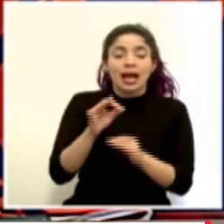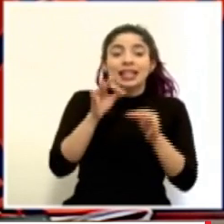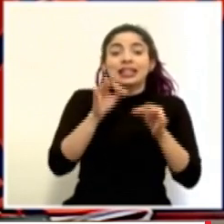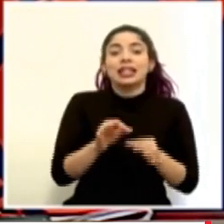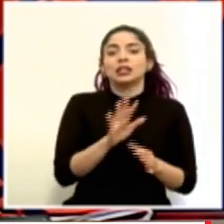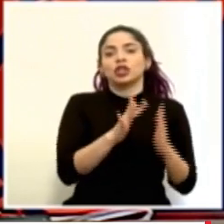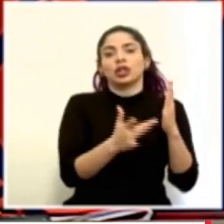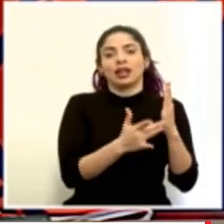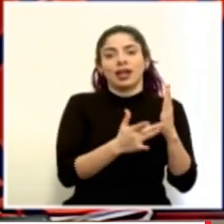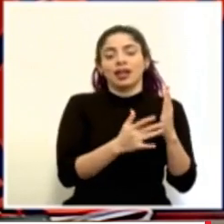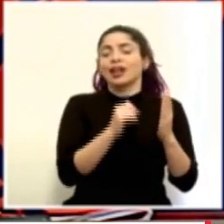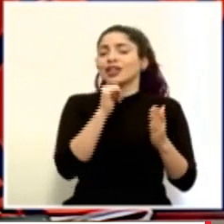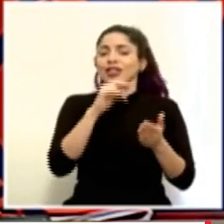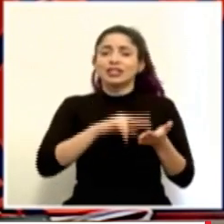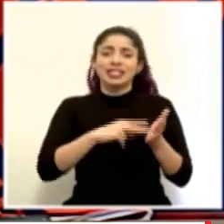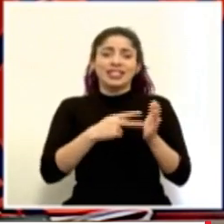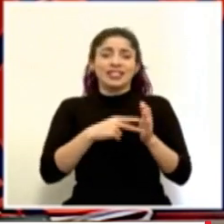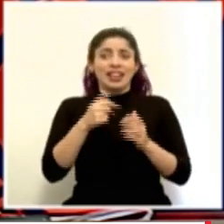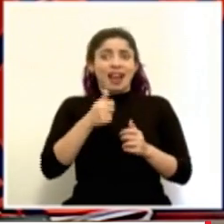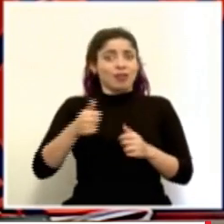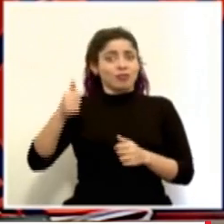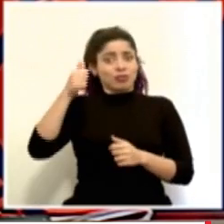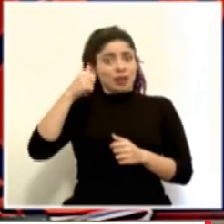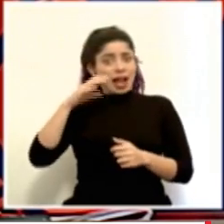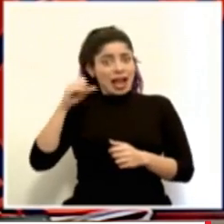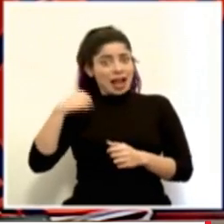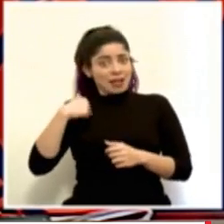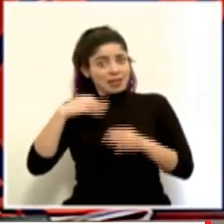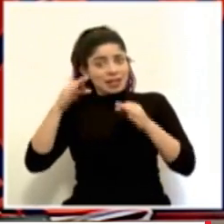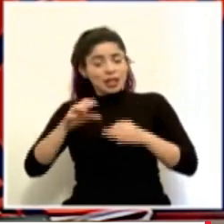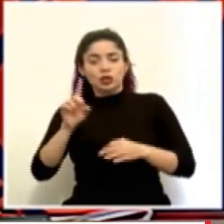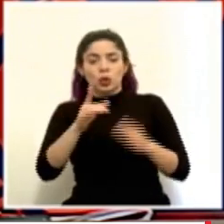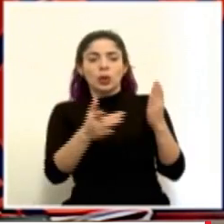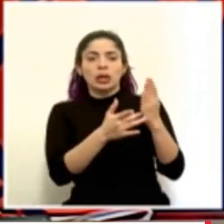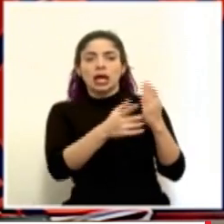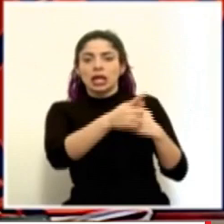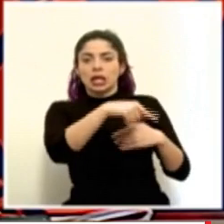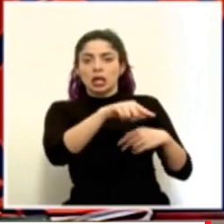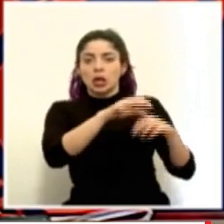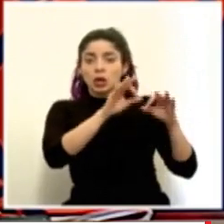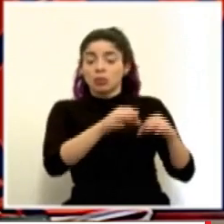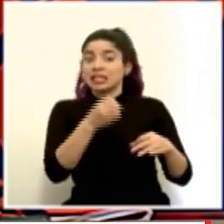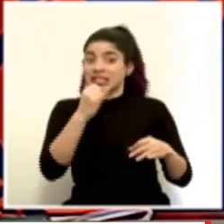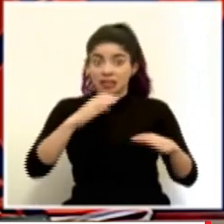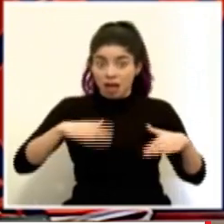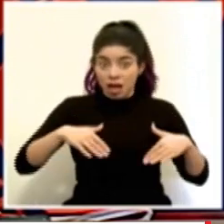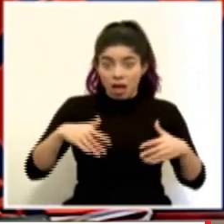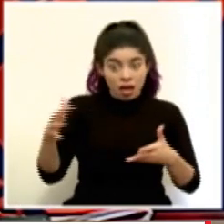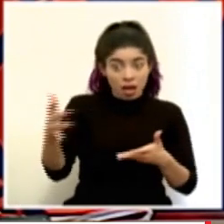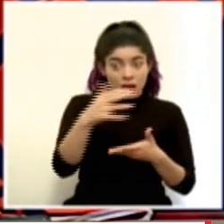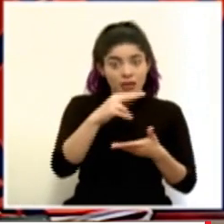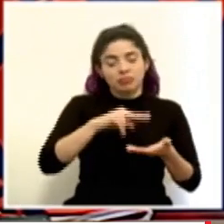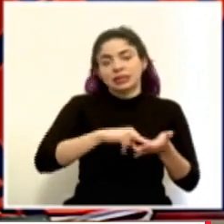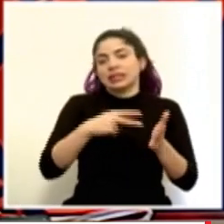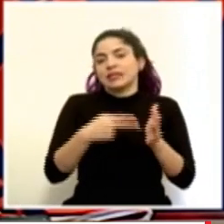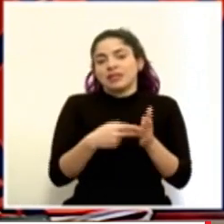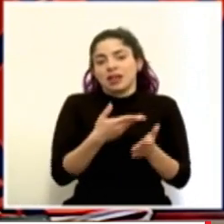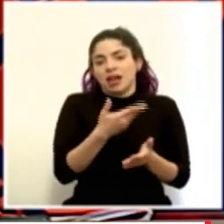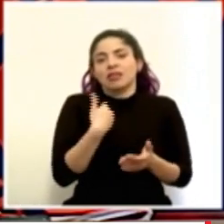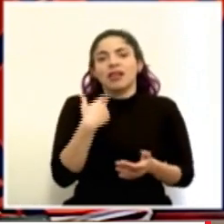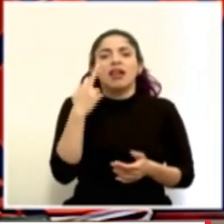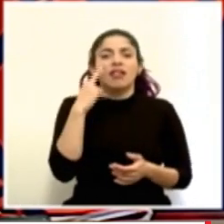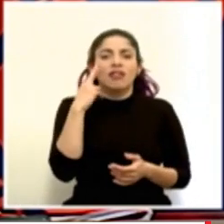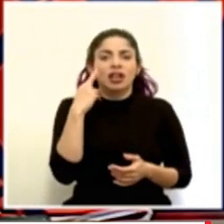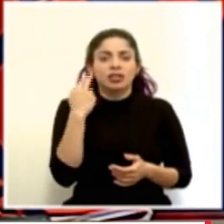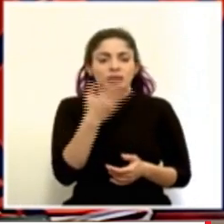decisión técnica, no es de la alta jerarquía de la caja. Es técnica y de nuevo, si no lo han hecho es porque habrán